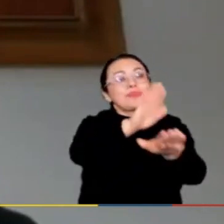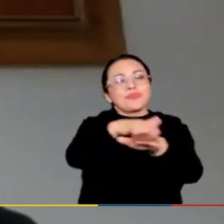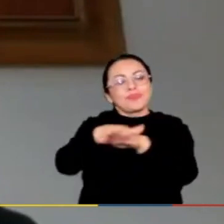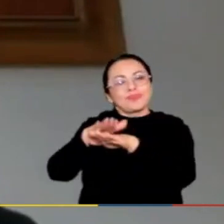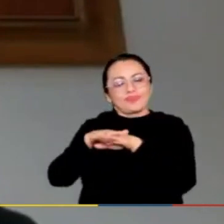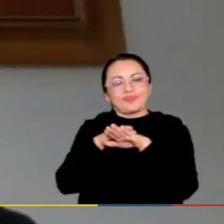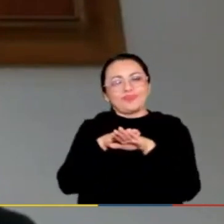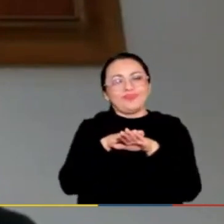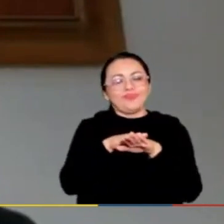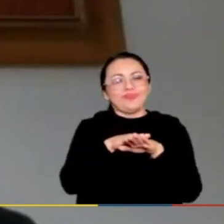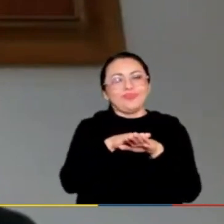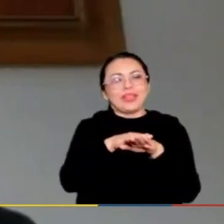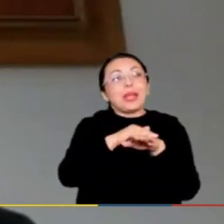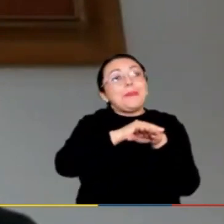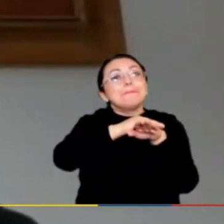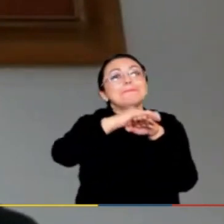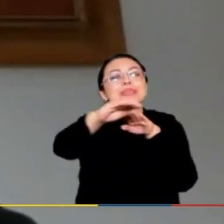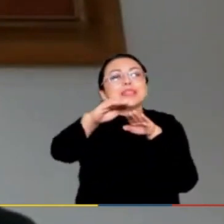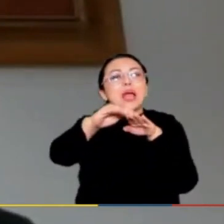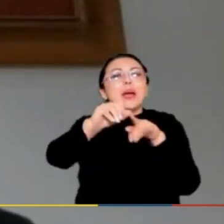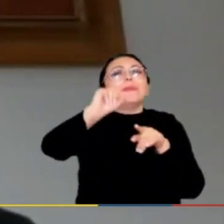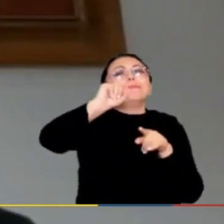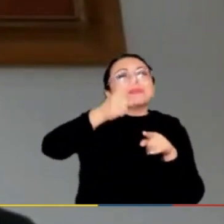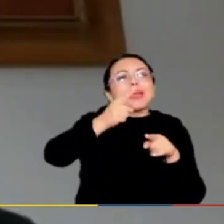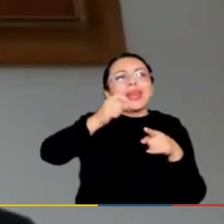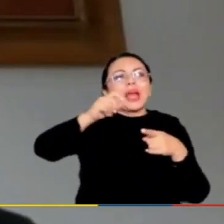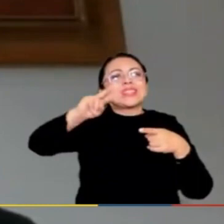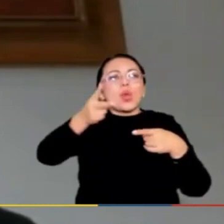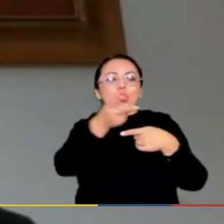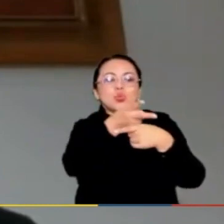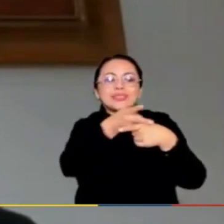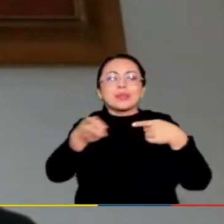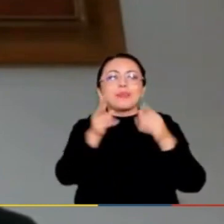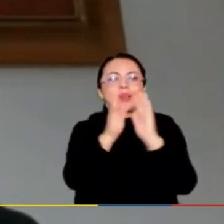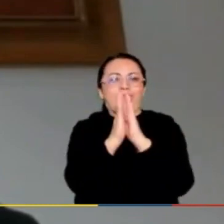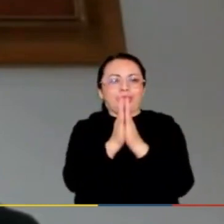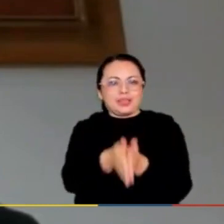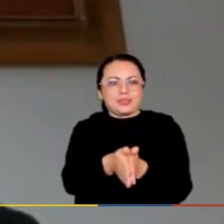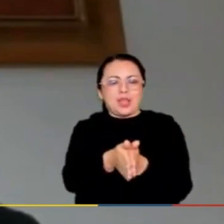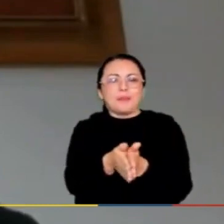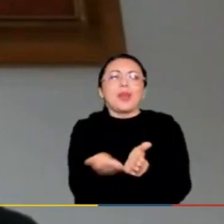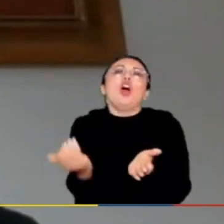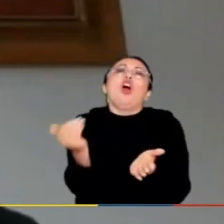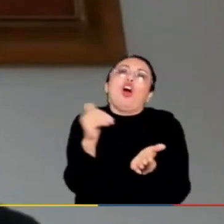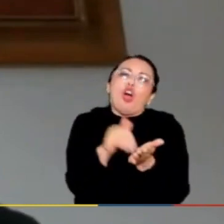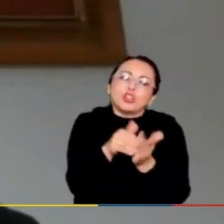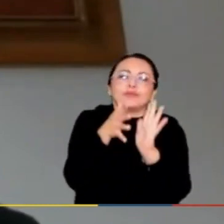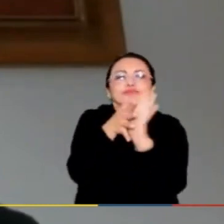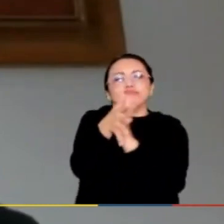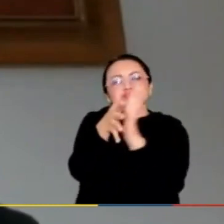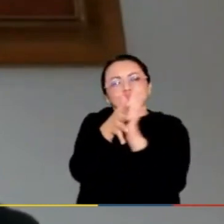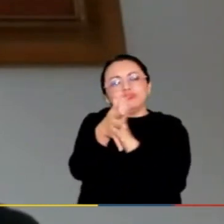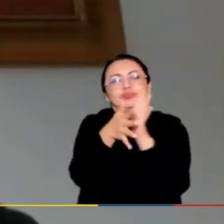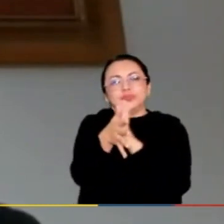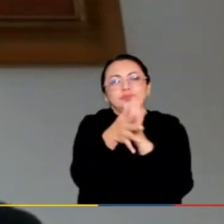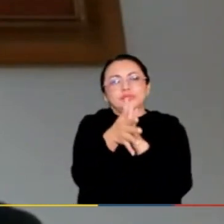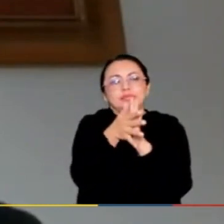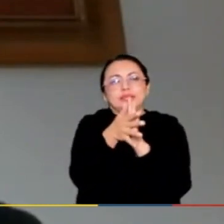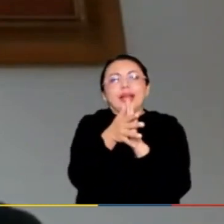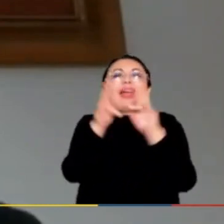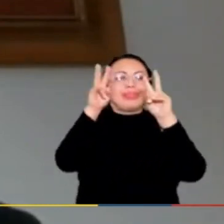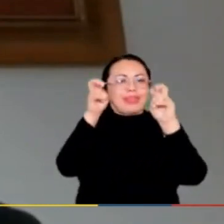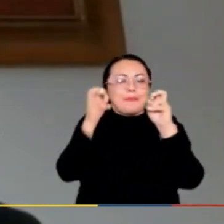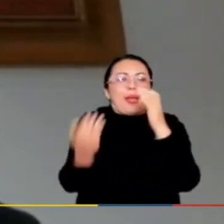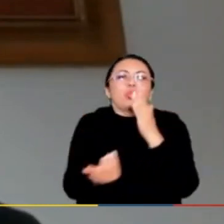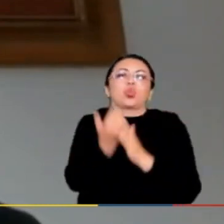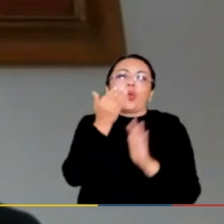para primera o segunda semana de diciembre. Oportunamente se estará comunicando nuestro próximo tema y